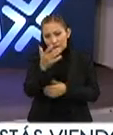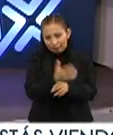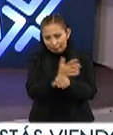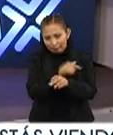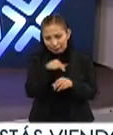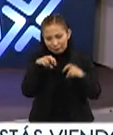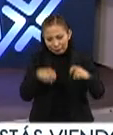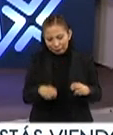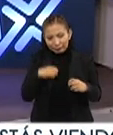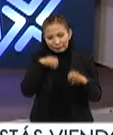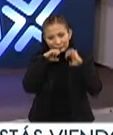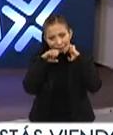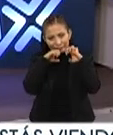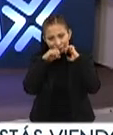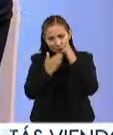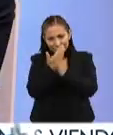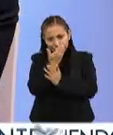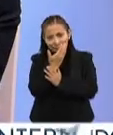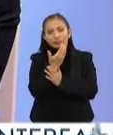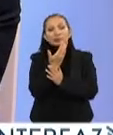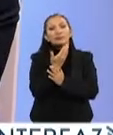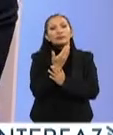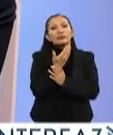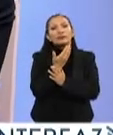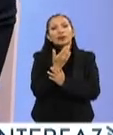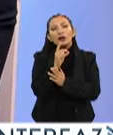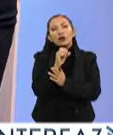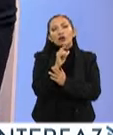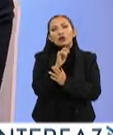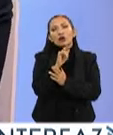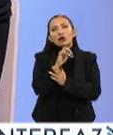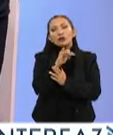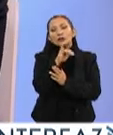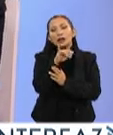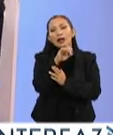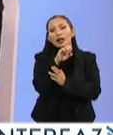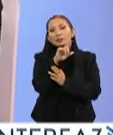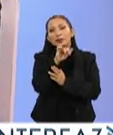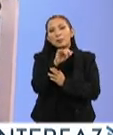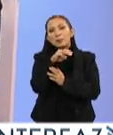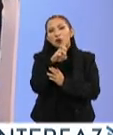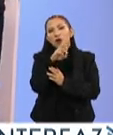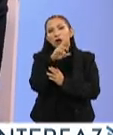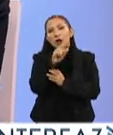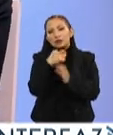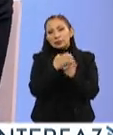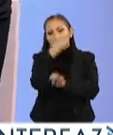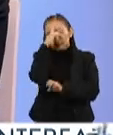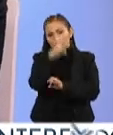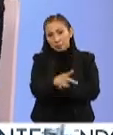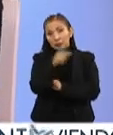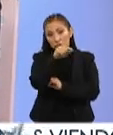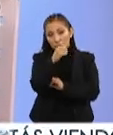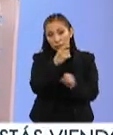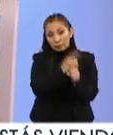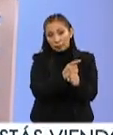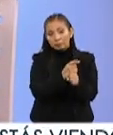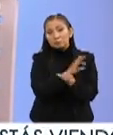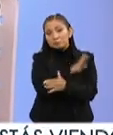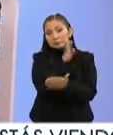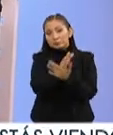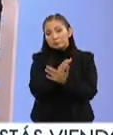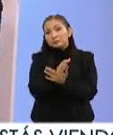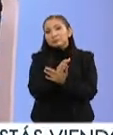estado con nosotros esta mañana. Dolores Yasmín Hernández Mora, del Estado de México, que tuvo esta